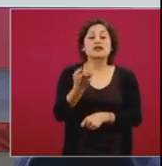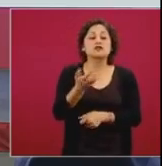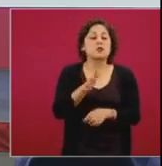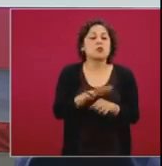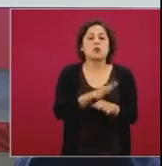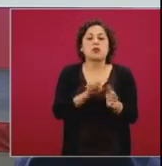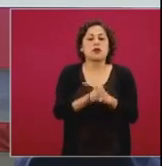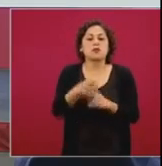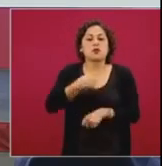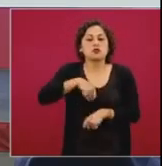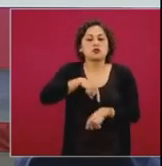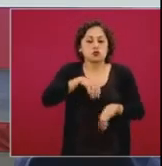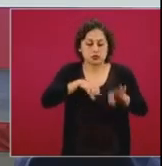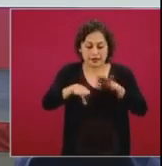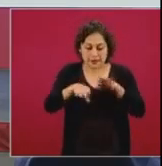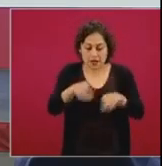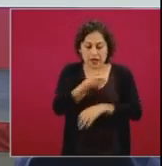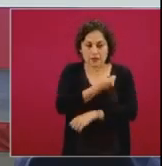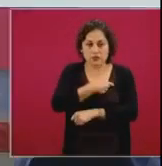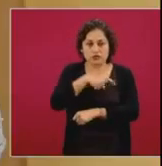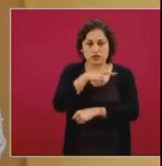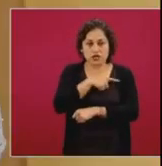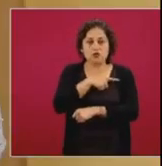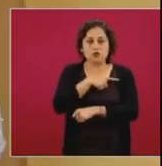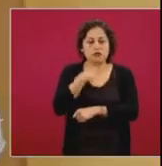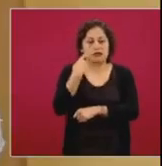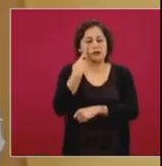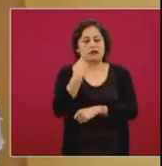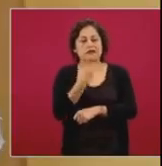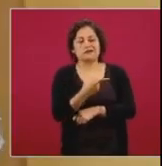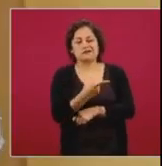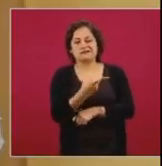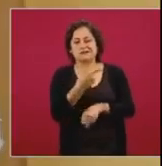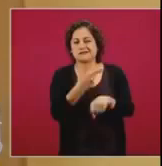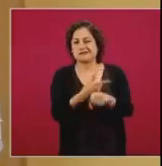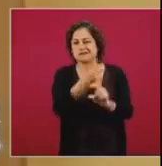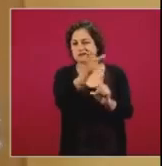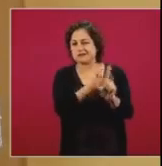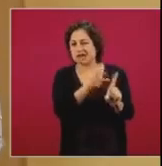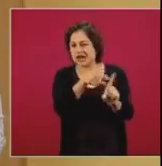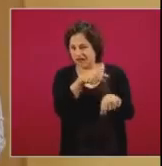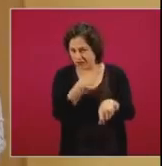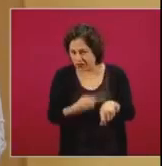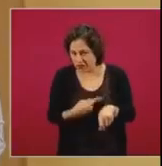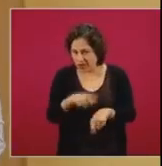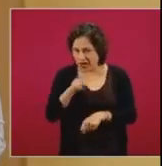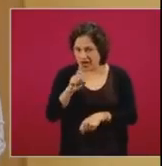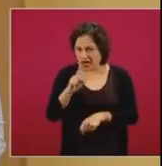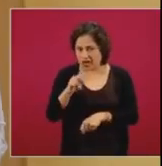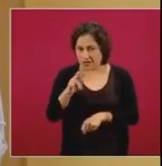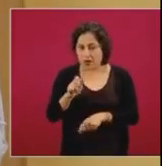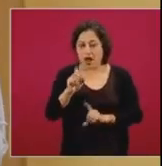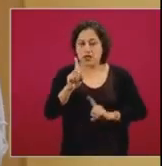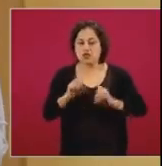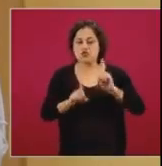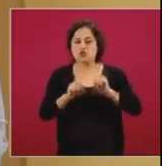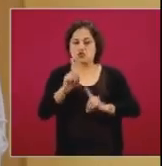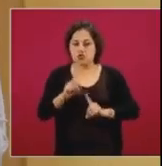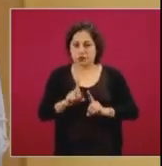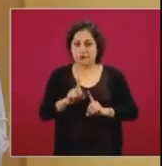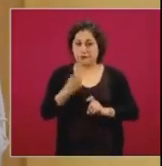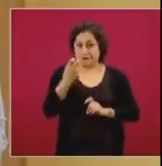habilidades, podamos decir, puede ser un caso de lepra el que yo estoy atendiendo, y 2, que las personas que están afectadas por